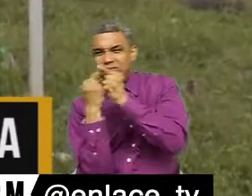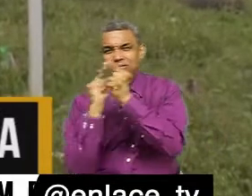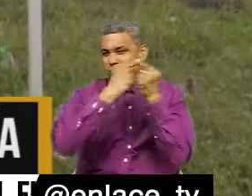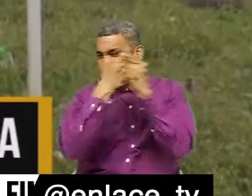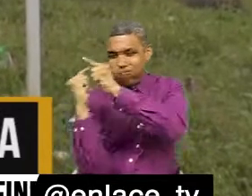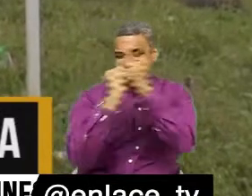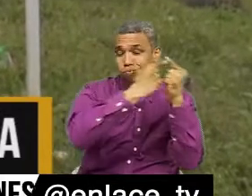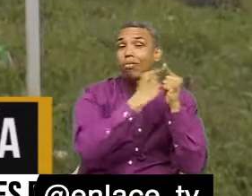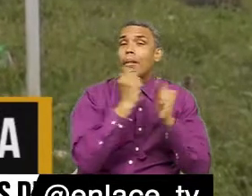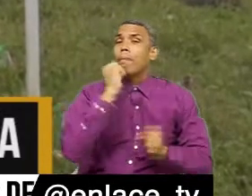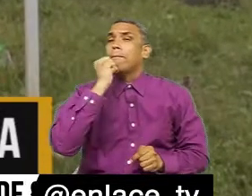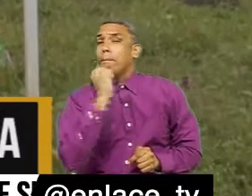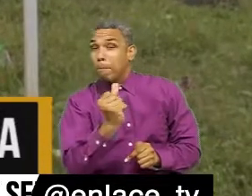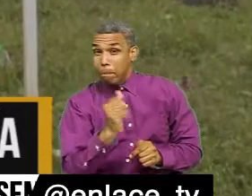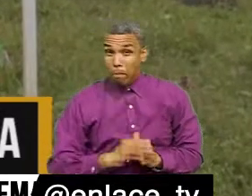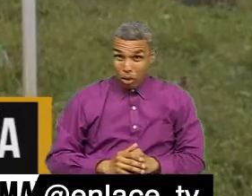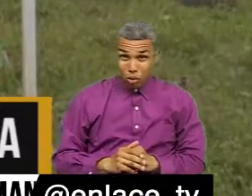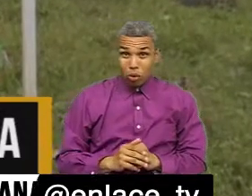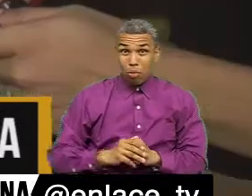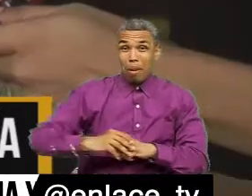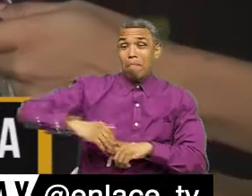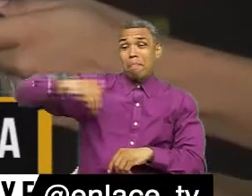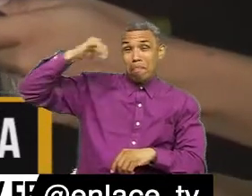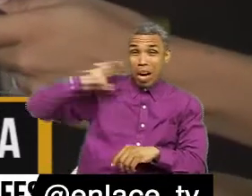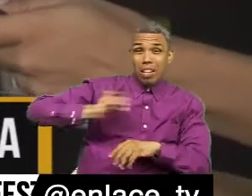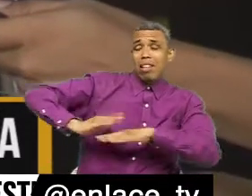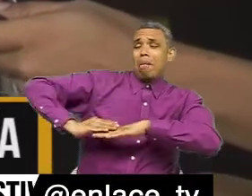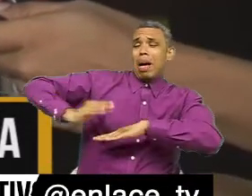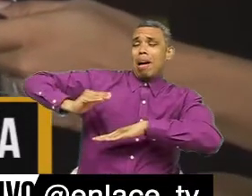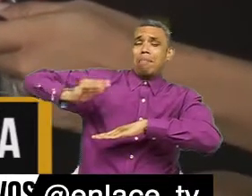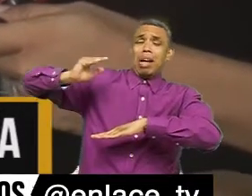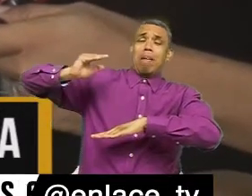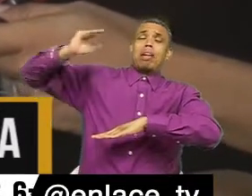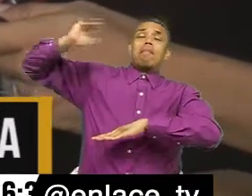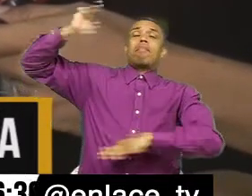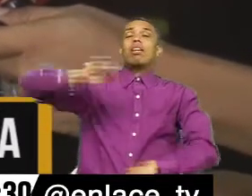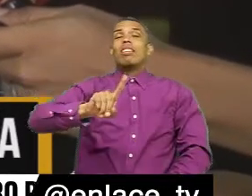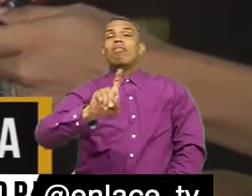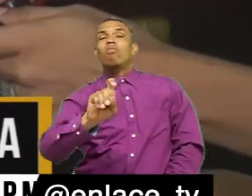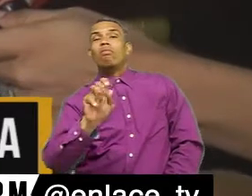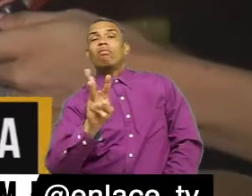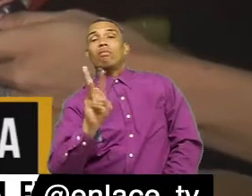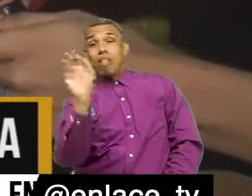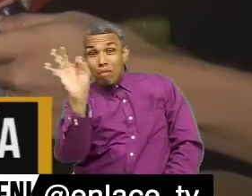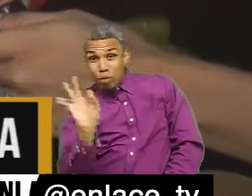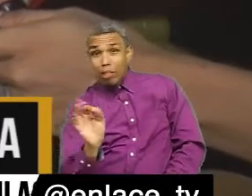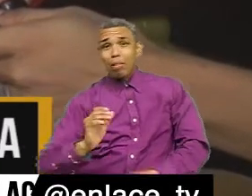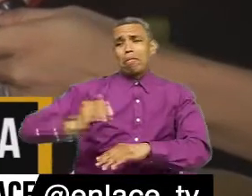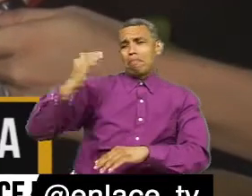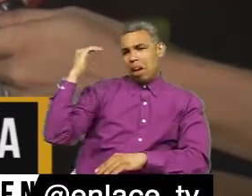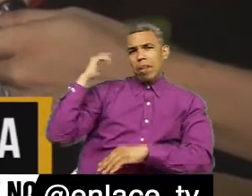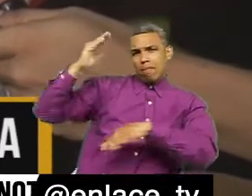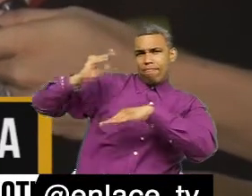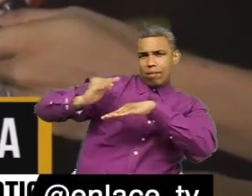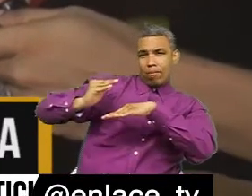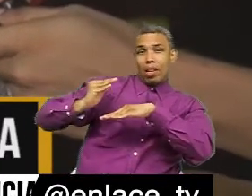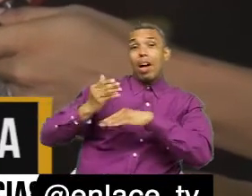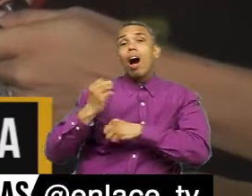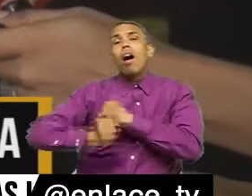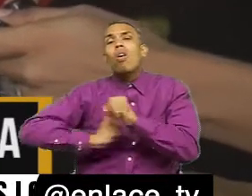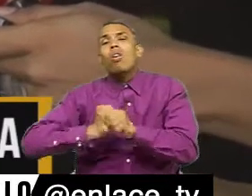un 63% y este tipo de riñas se presenta por una situación de convivencia que se da entre nosotros